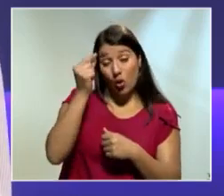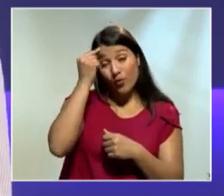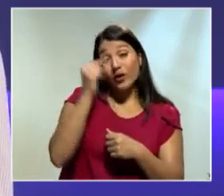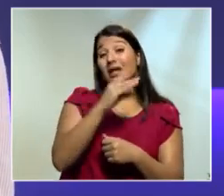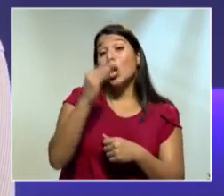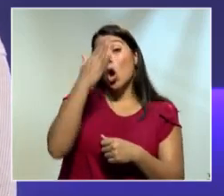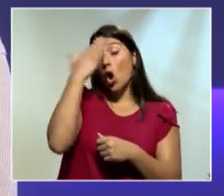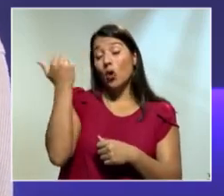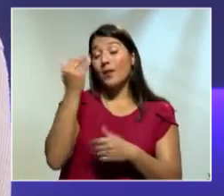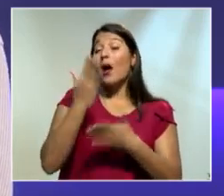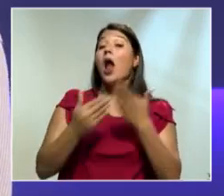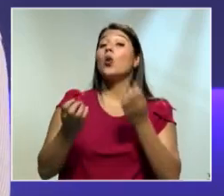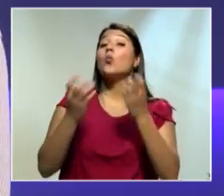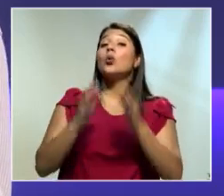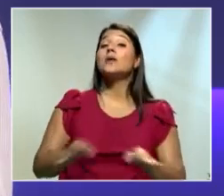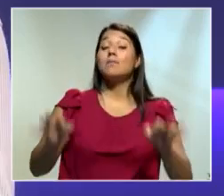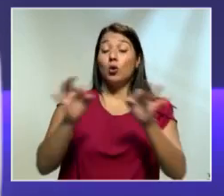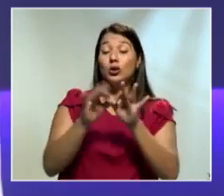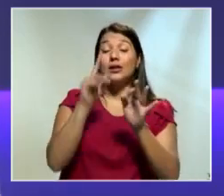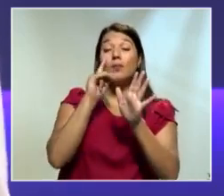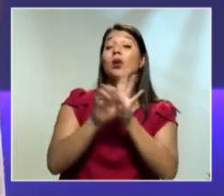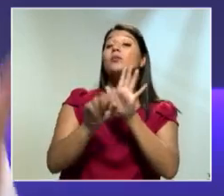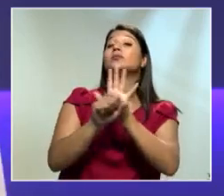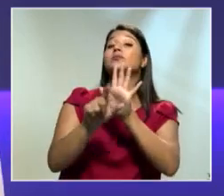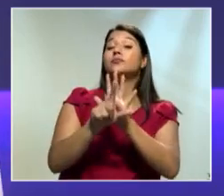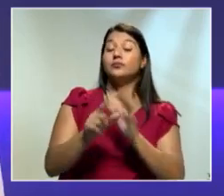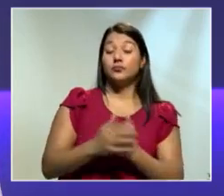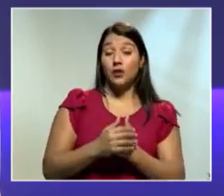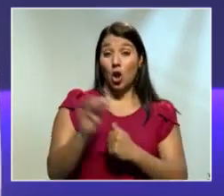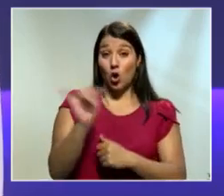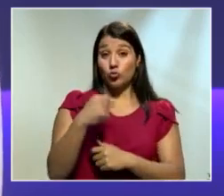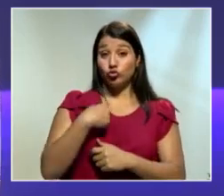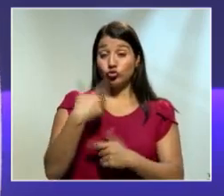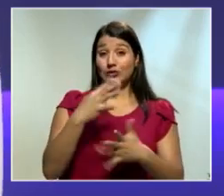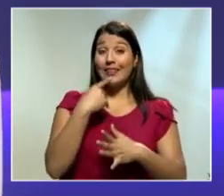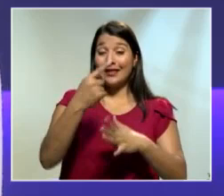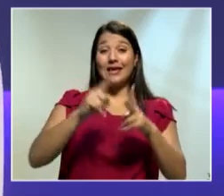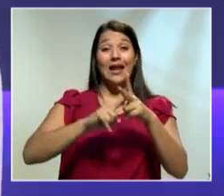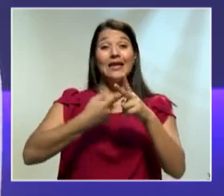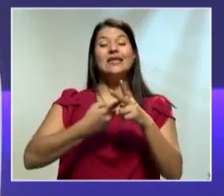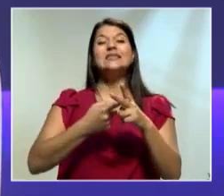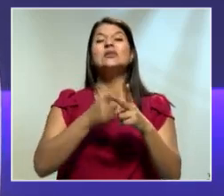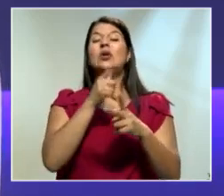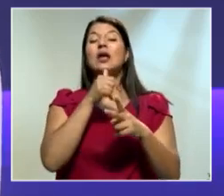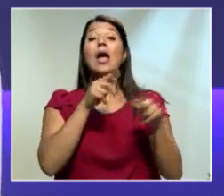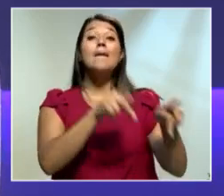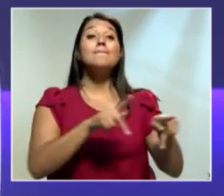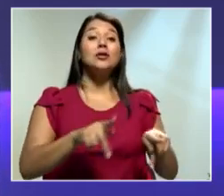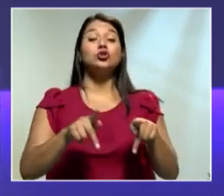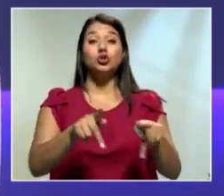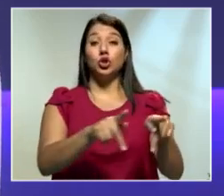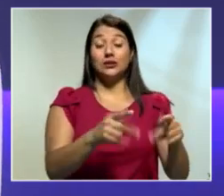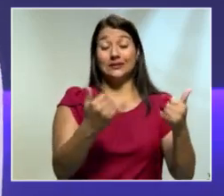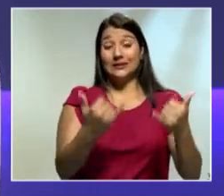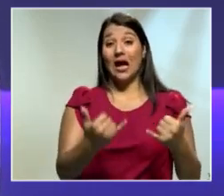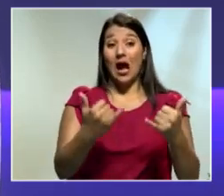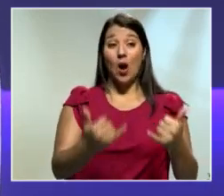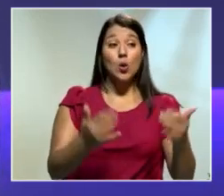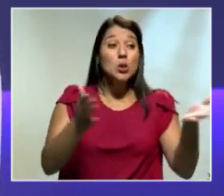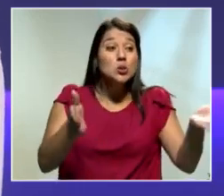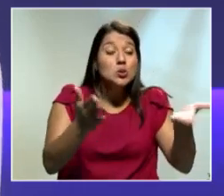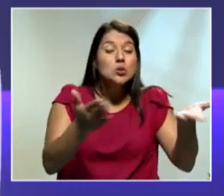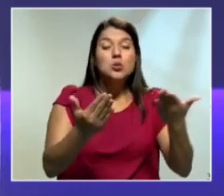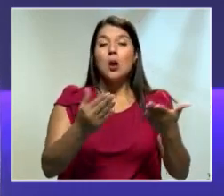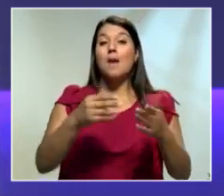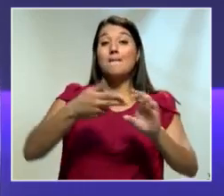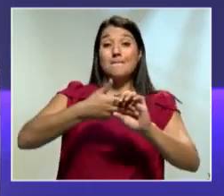súper importante como lo es la parte legislativa, que como mencionaba al inicio, son quienes están en este momento promoviendo todo lo de petróleo,